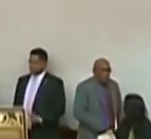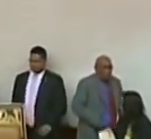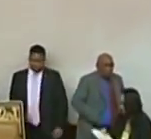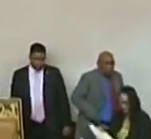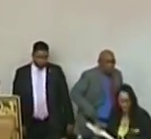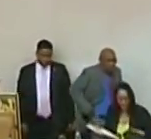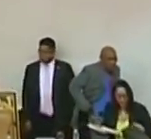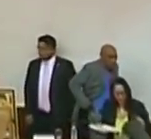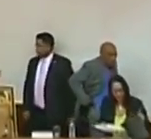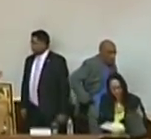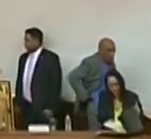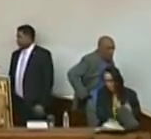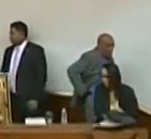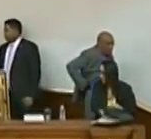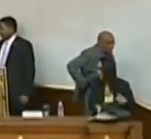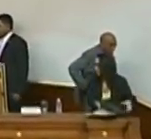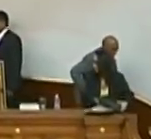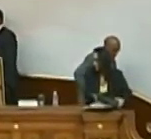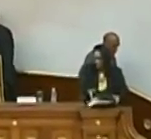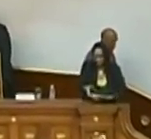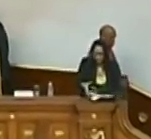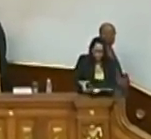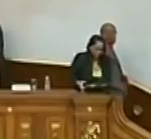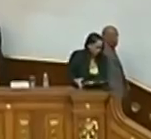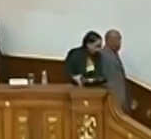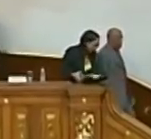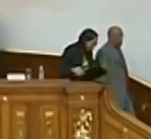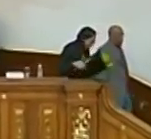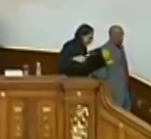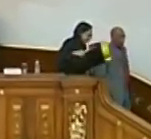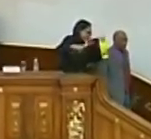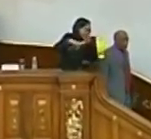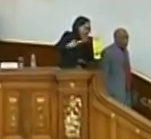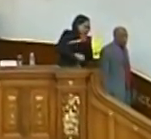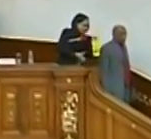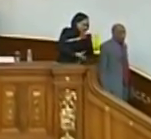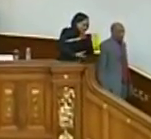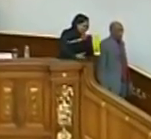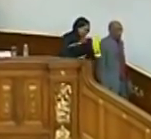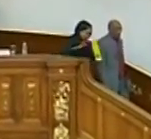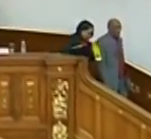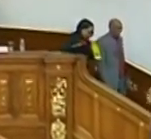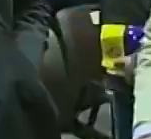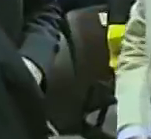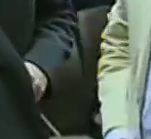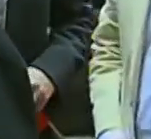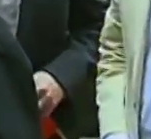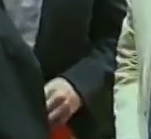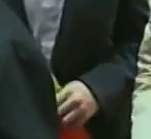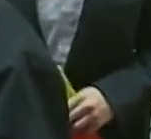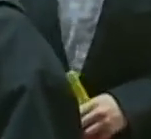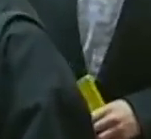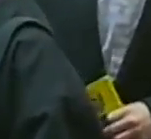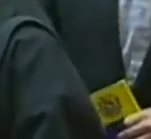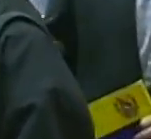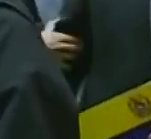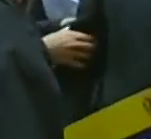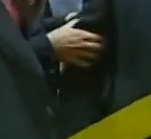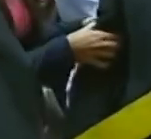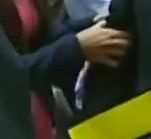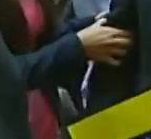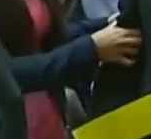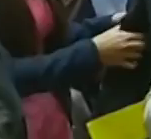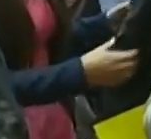legal. Sin embargo, hoy se le hizo lectura a los 15 artículos que quedaban pendientes de una u otra manera para ser aprobados